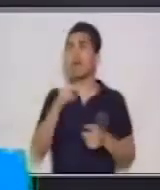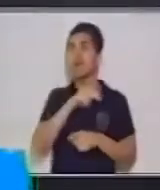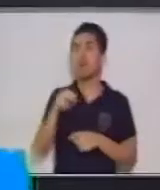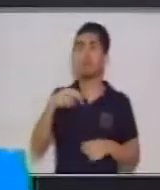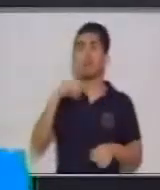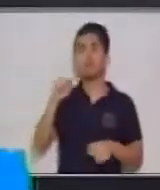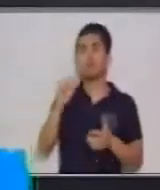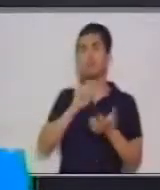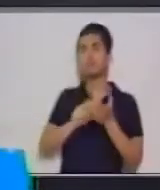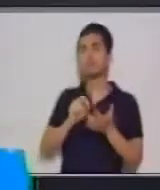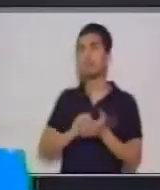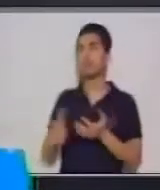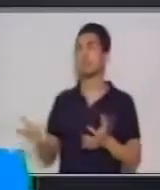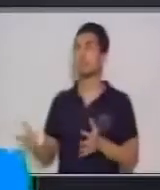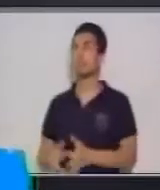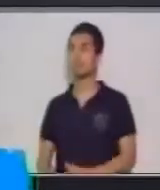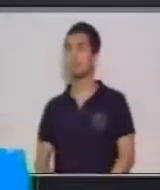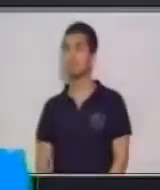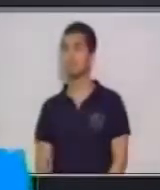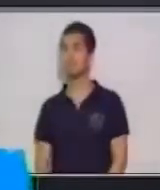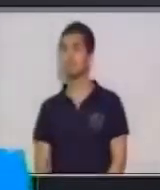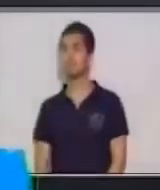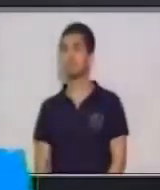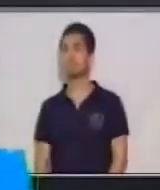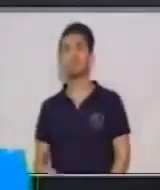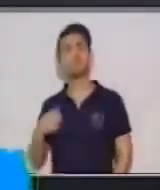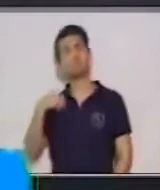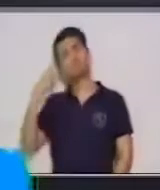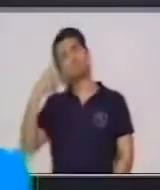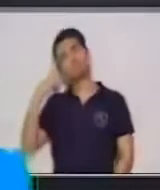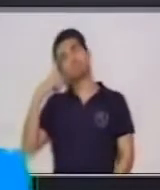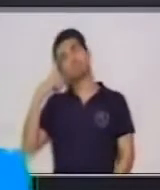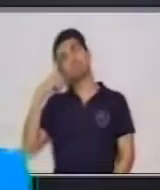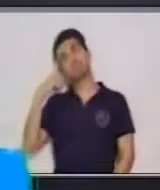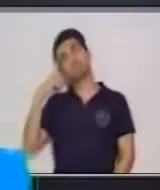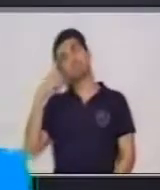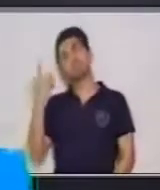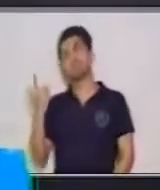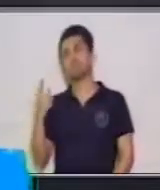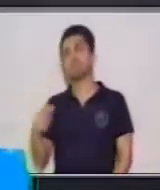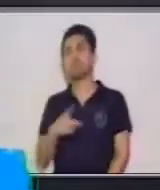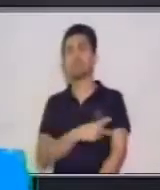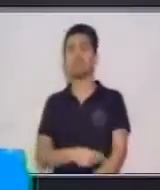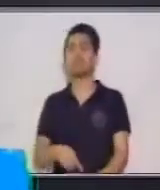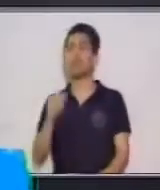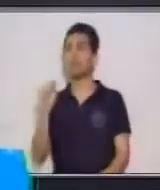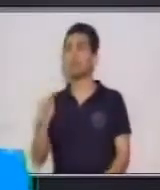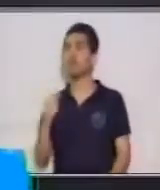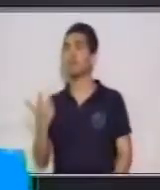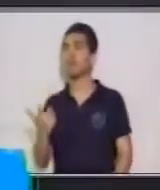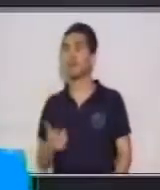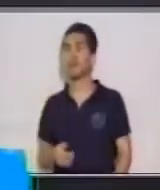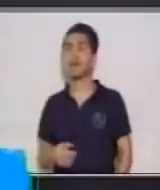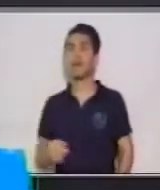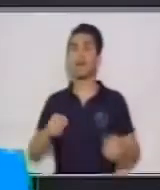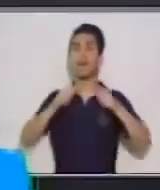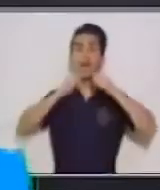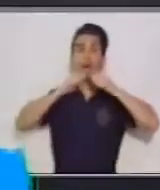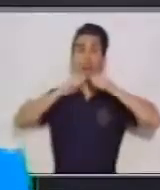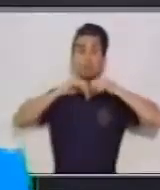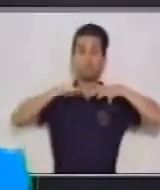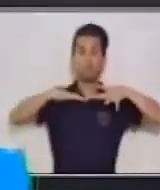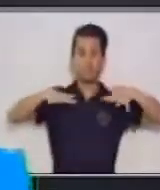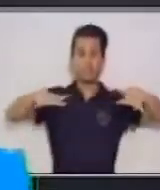a nuestra historia? A mí se me ocurre que la historia nos puede hablar de la contaminación ambiental. ¿En